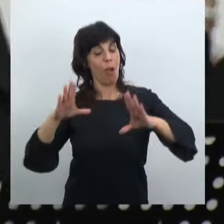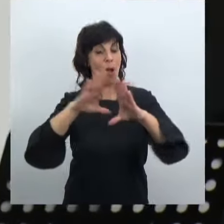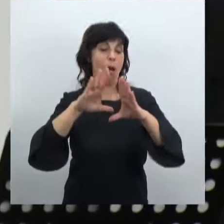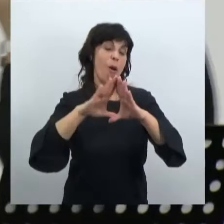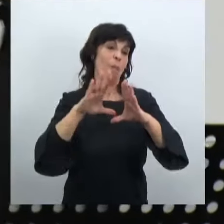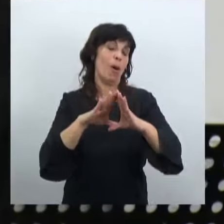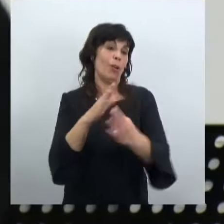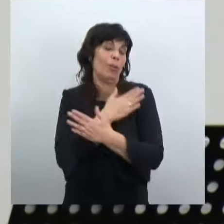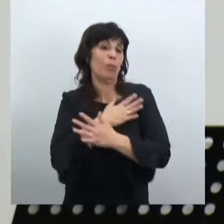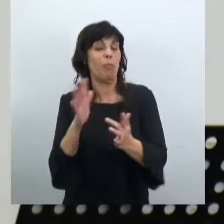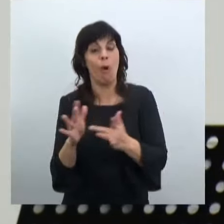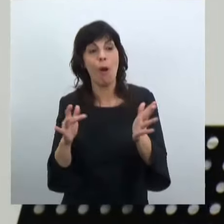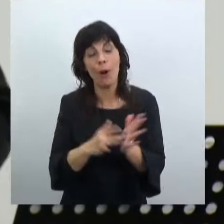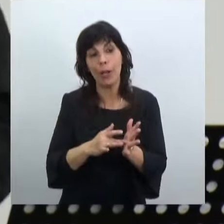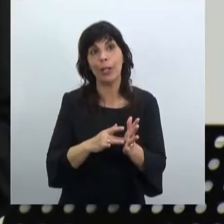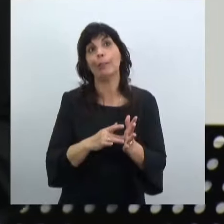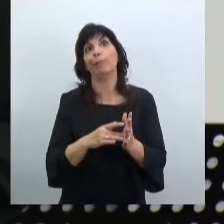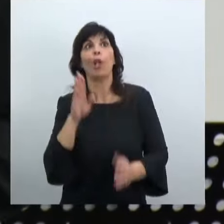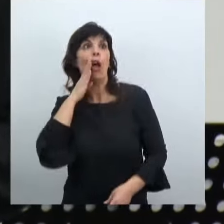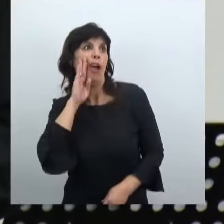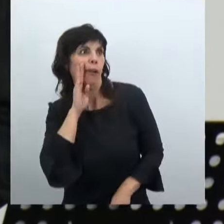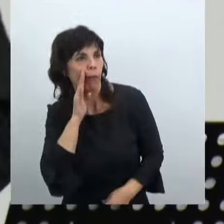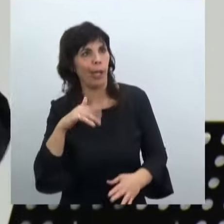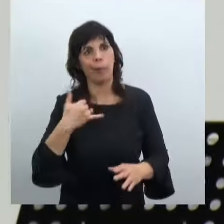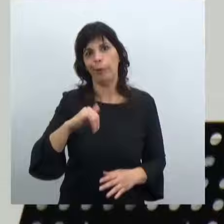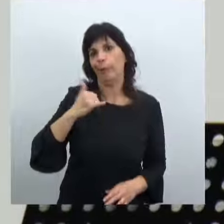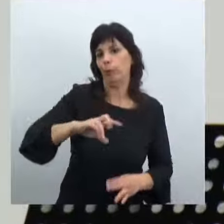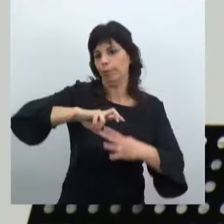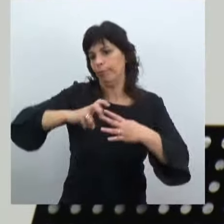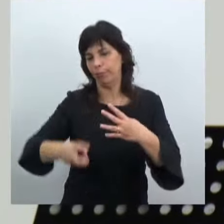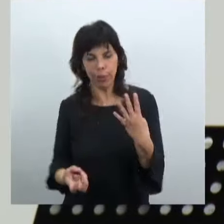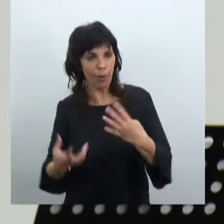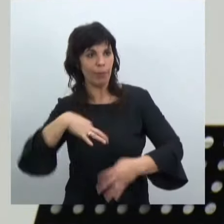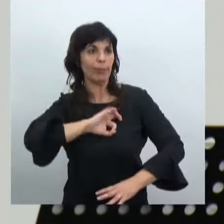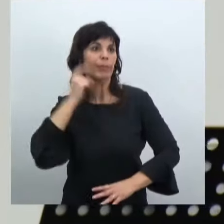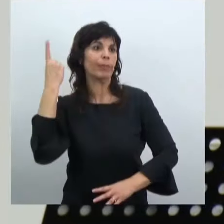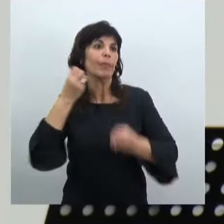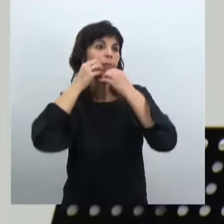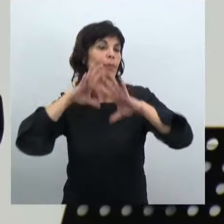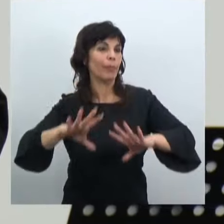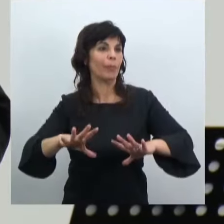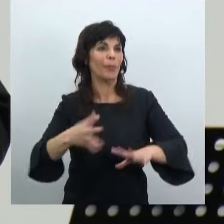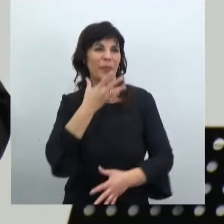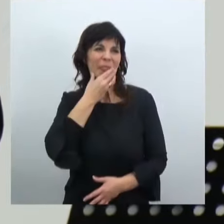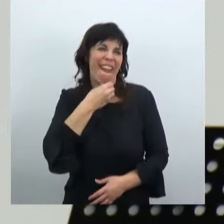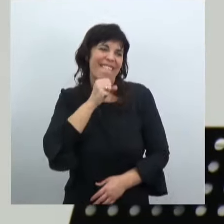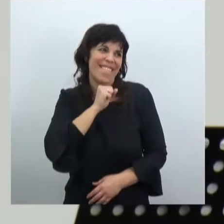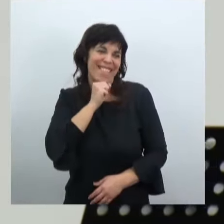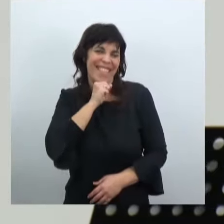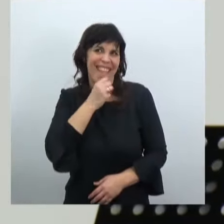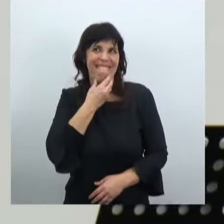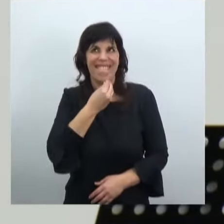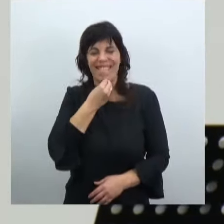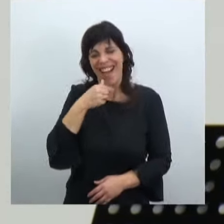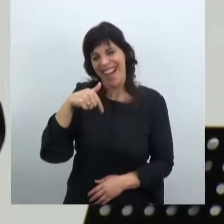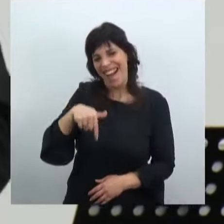por Facebook, por YouTube, por Instagram, por la televisión, que el Señor los bendiga. Qué bonito de estar de nuevo en casa. La última semana